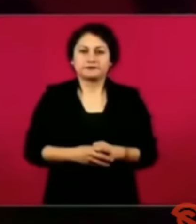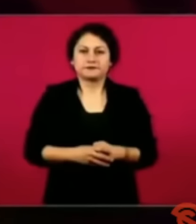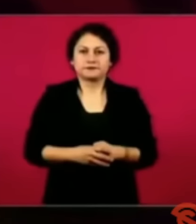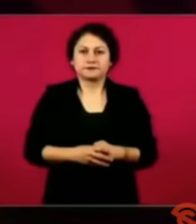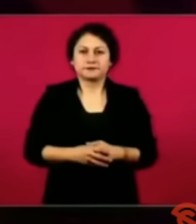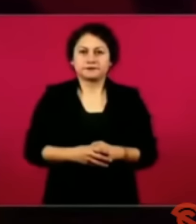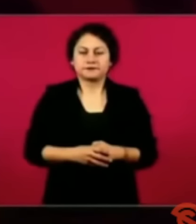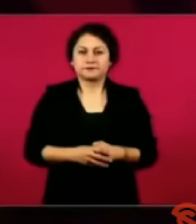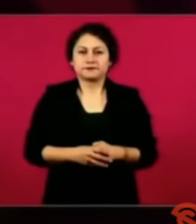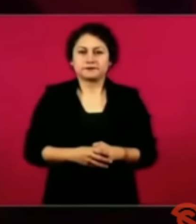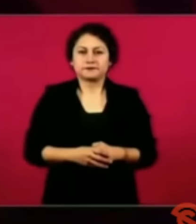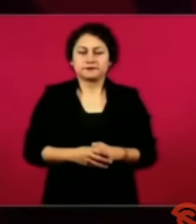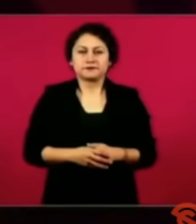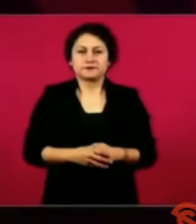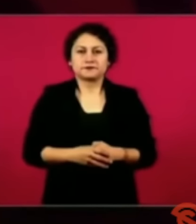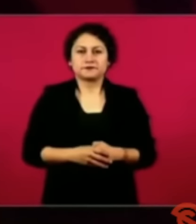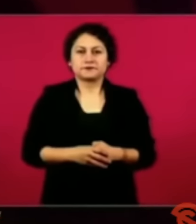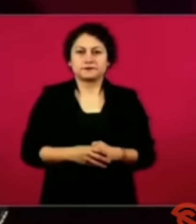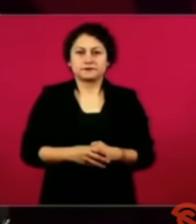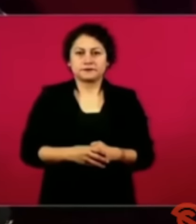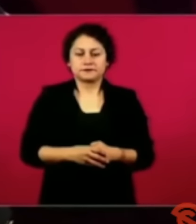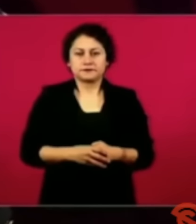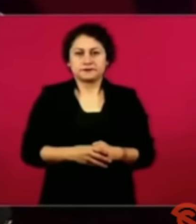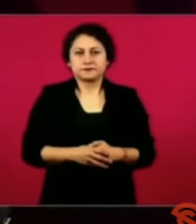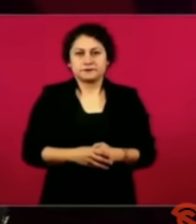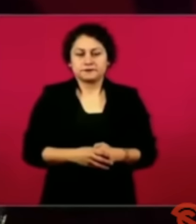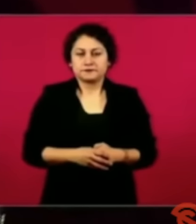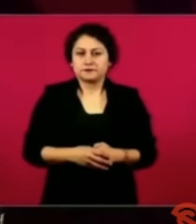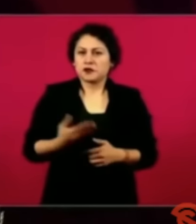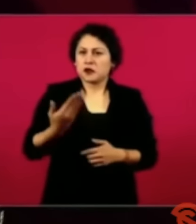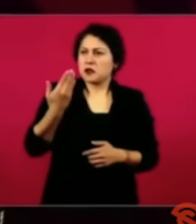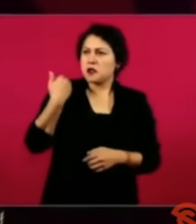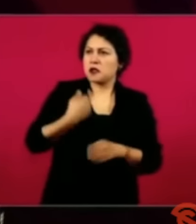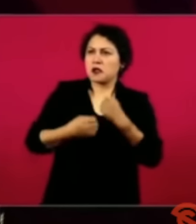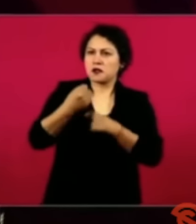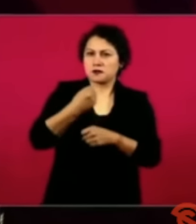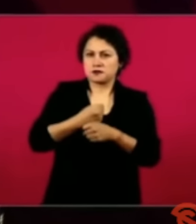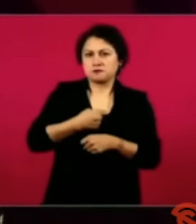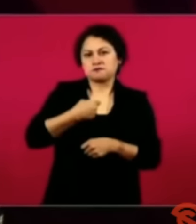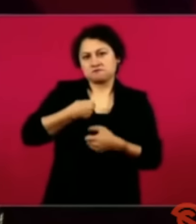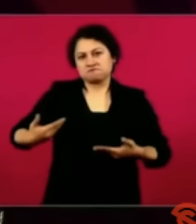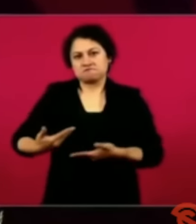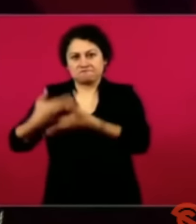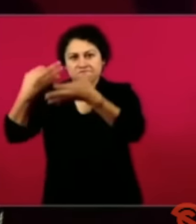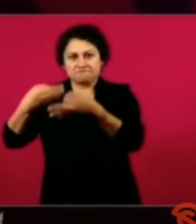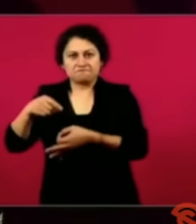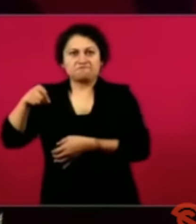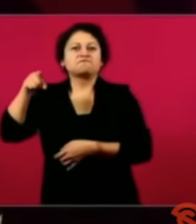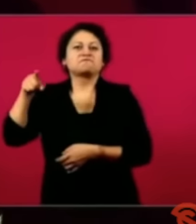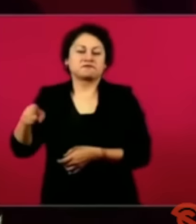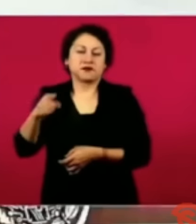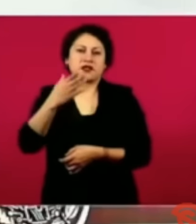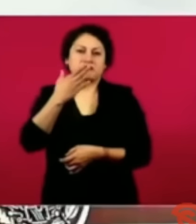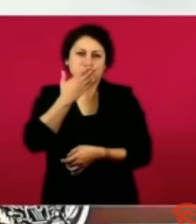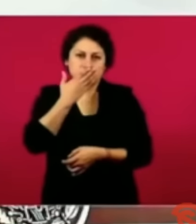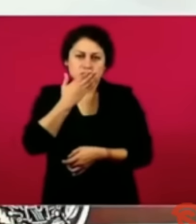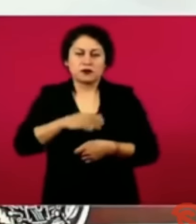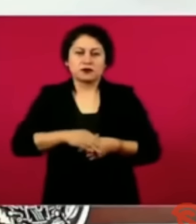Hace algunos años, recuerdo que en mi tierra, en Sonora, allá en Hermosillo, le planteaba al